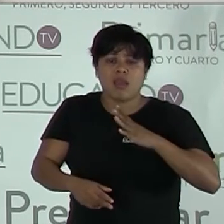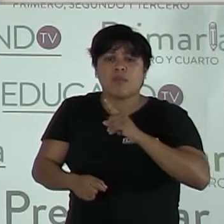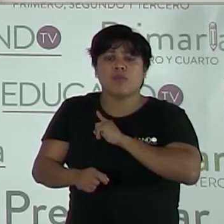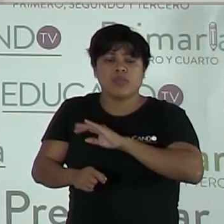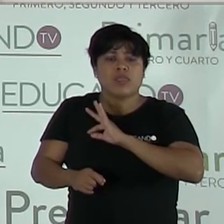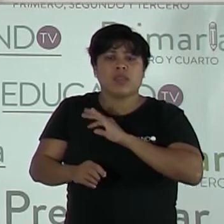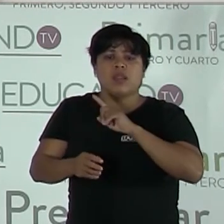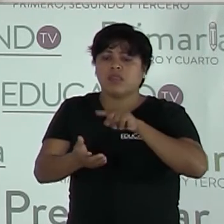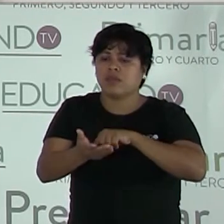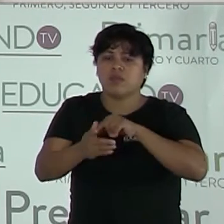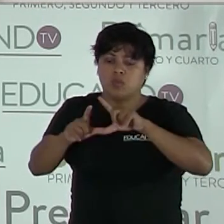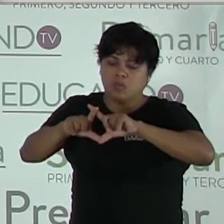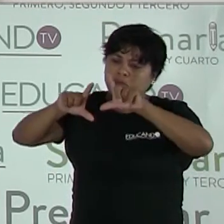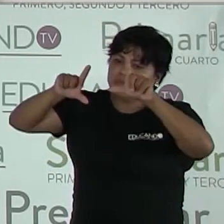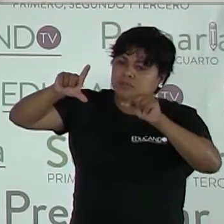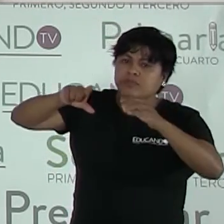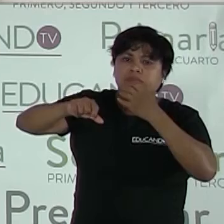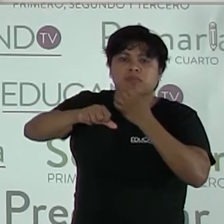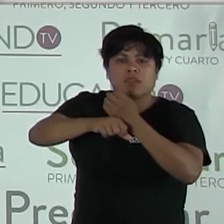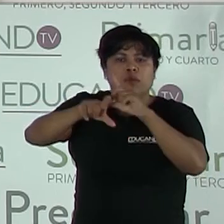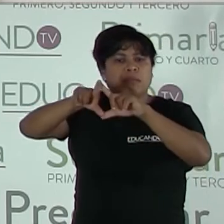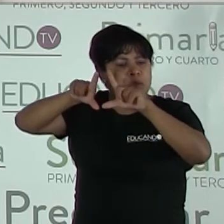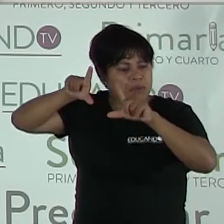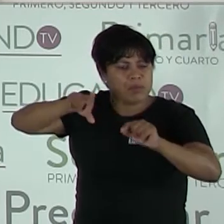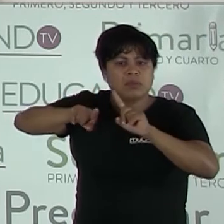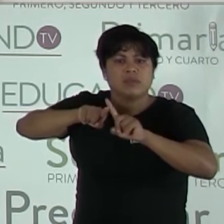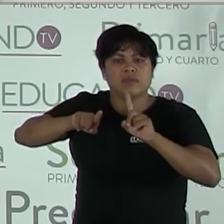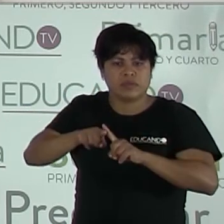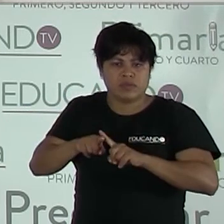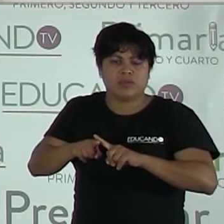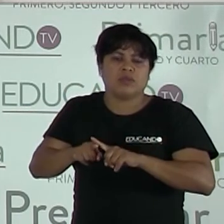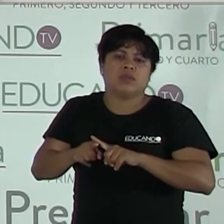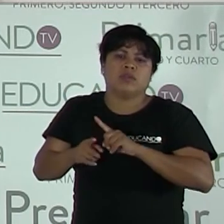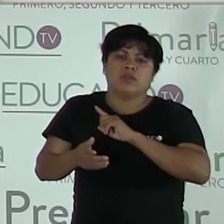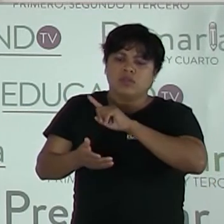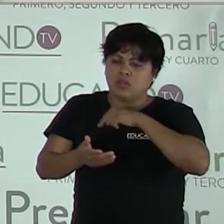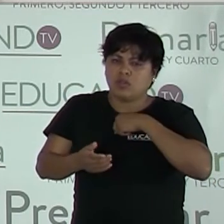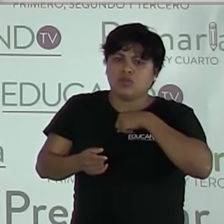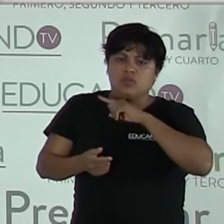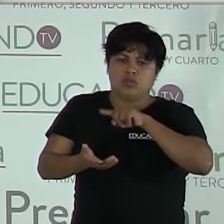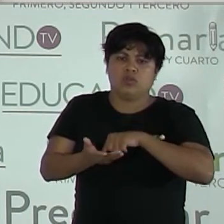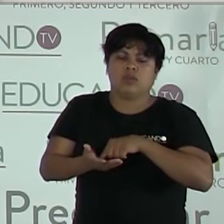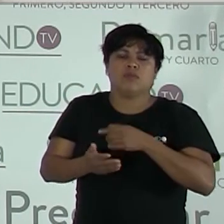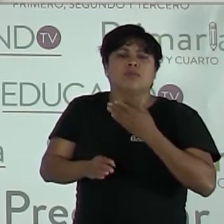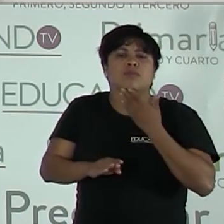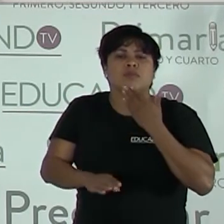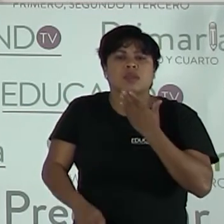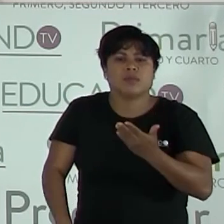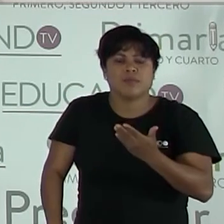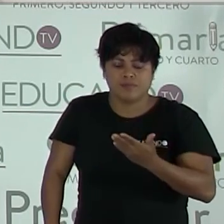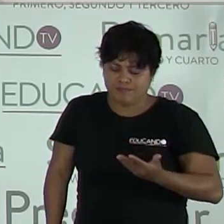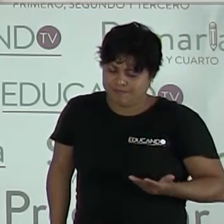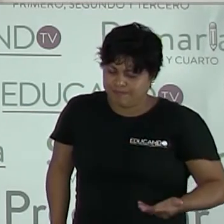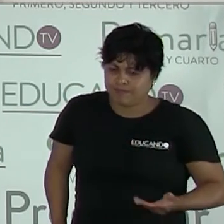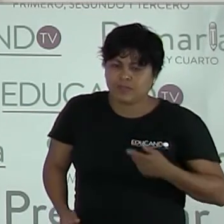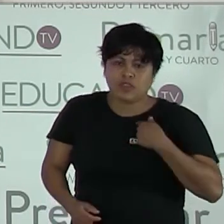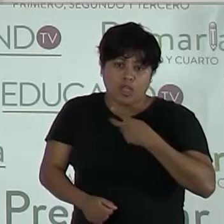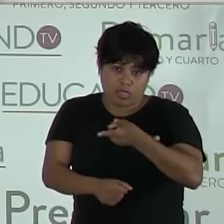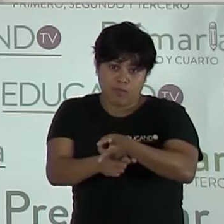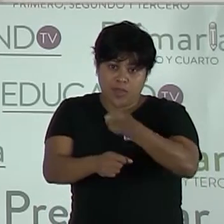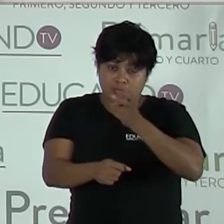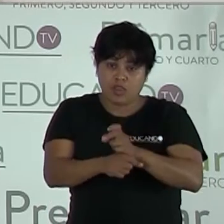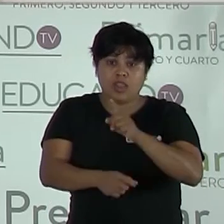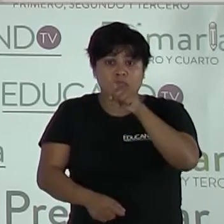en todas partes de nuestro estado, de nuestro país y de nuestro planeta. Muy bien, niños y niñas.